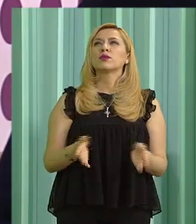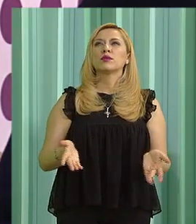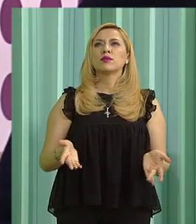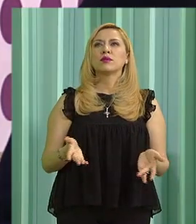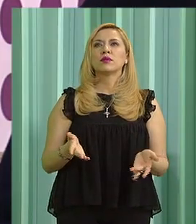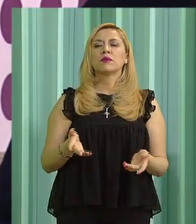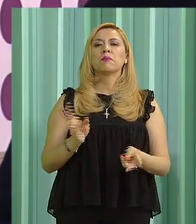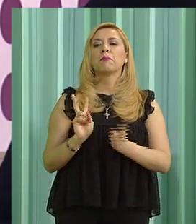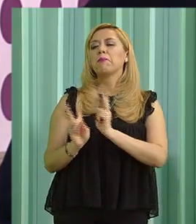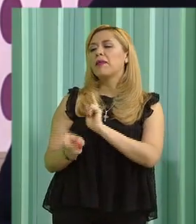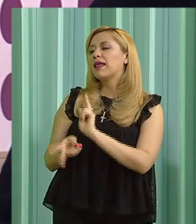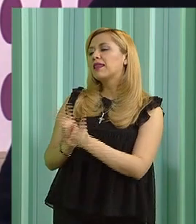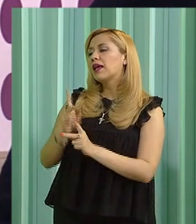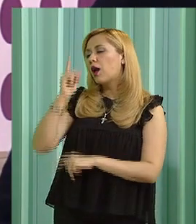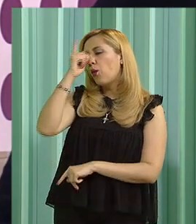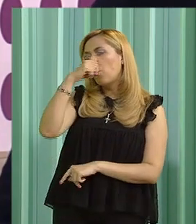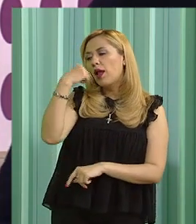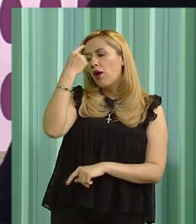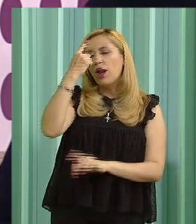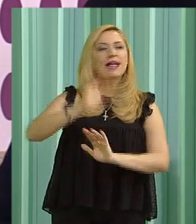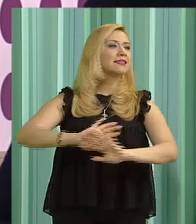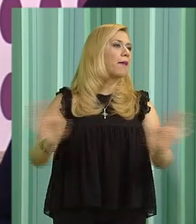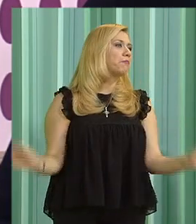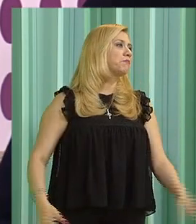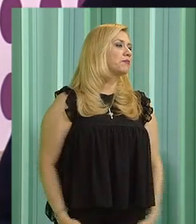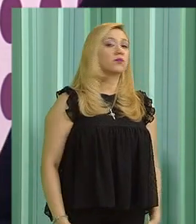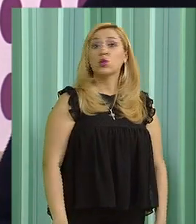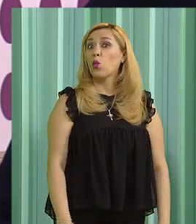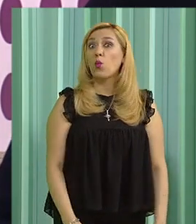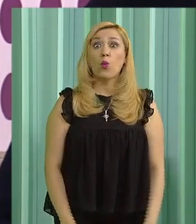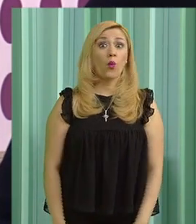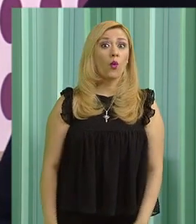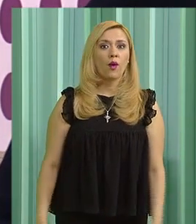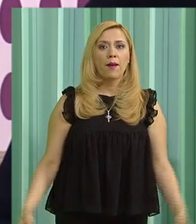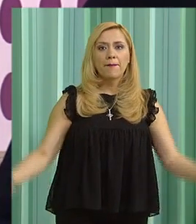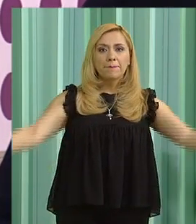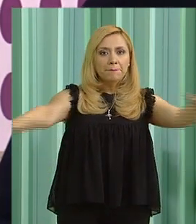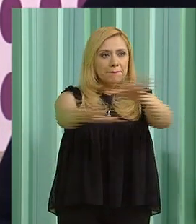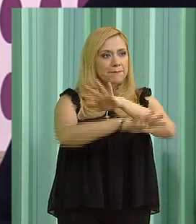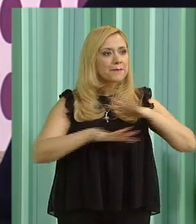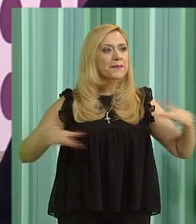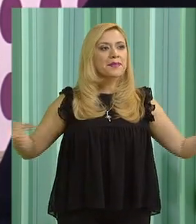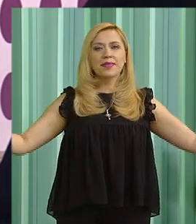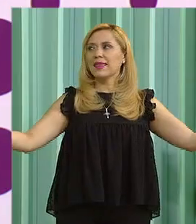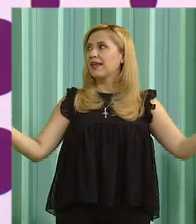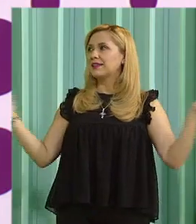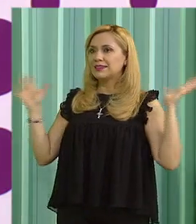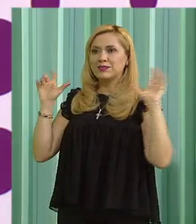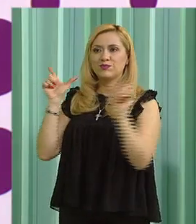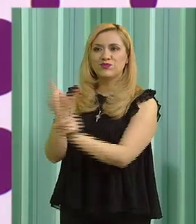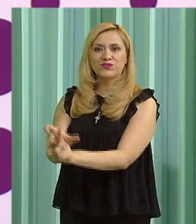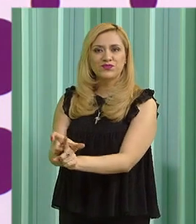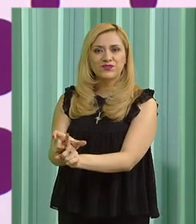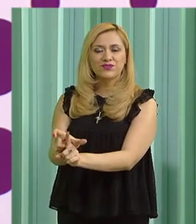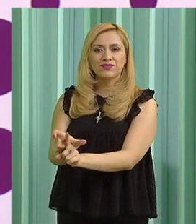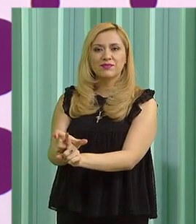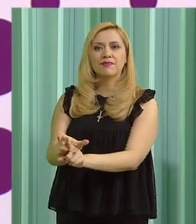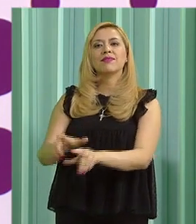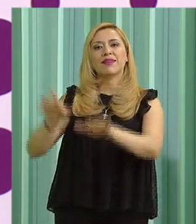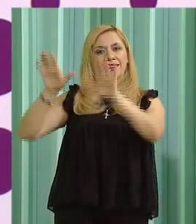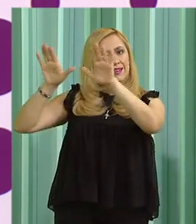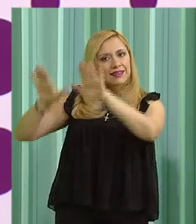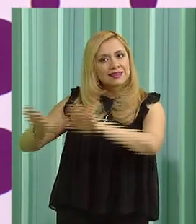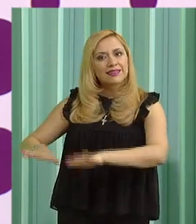cosas de una charla, de una hora, ¿no? Sino que necesitamos todo un ambiente de protección que ayude a bajar